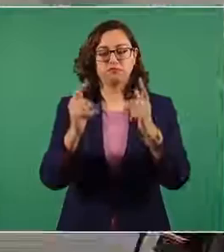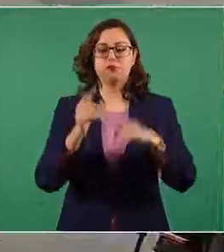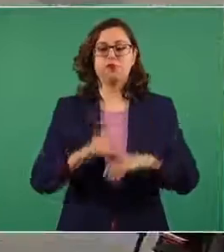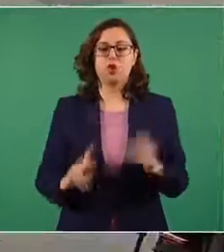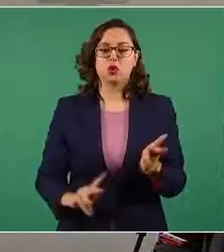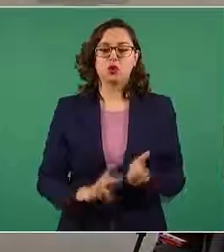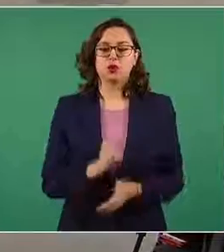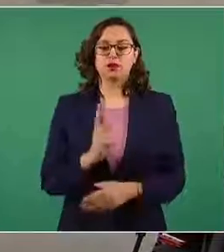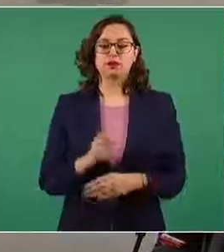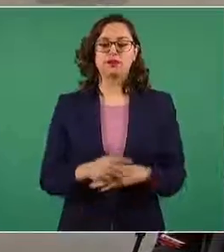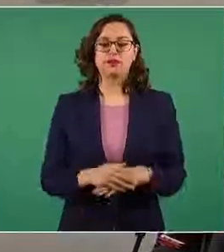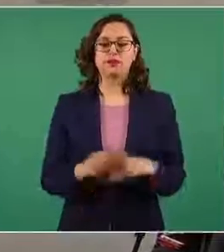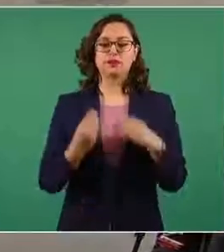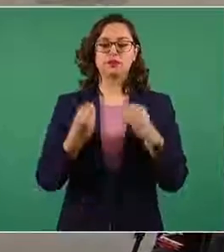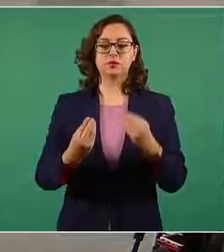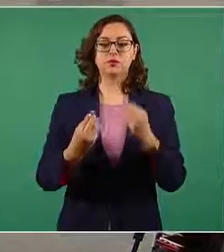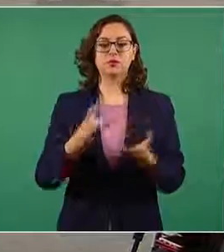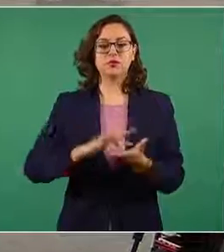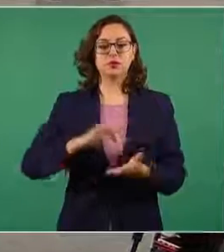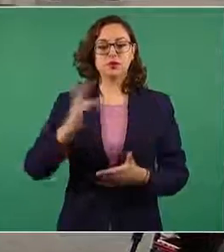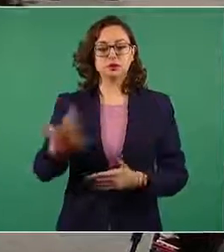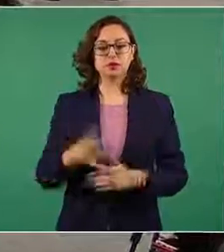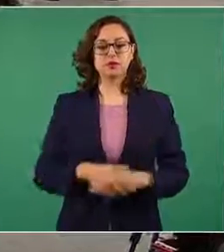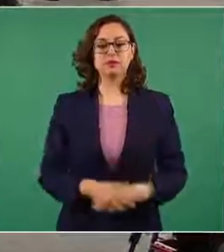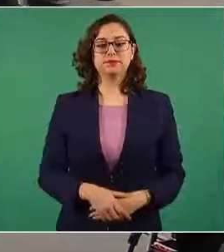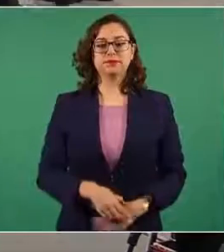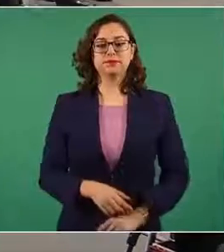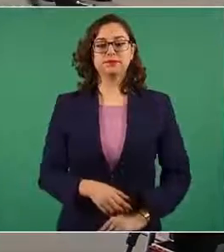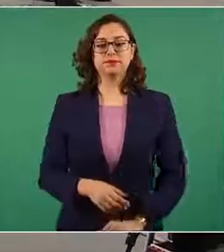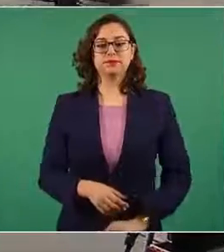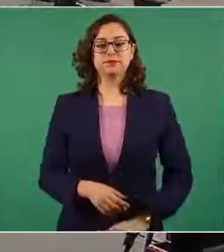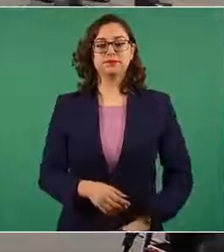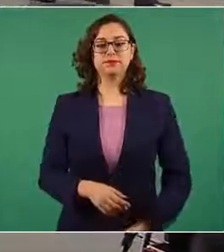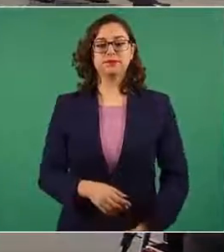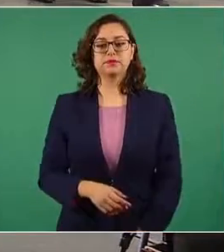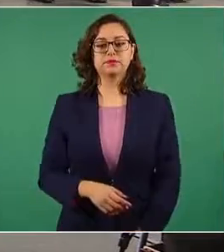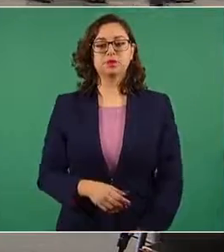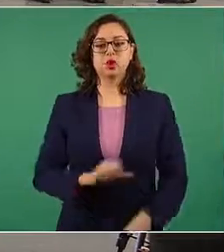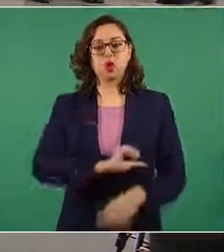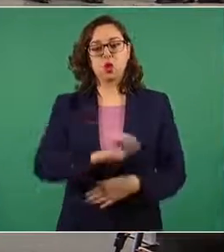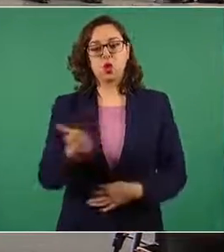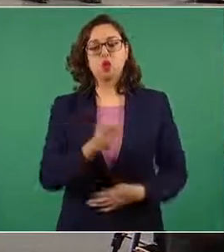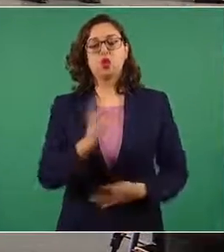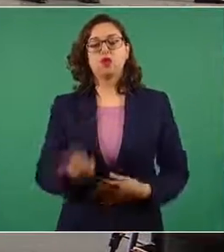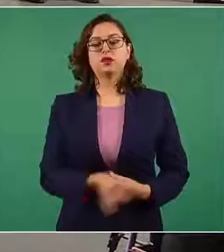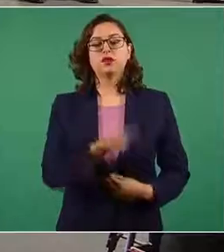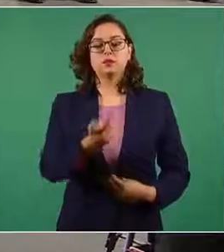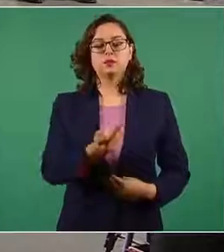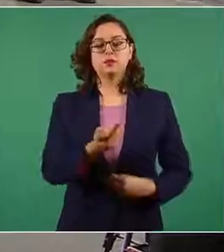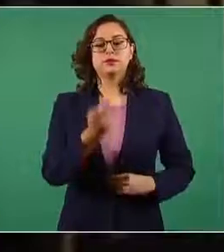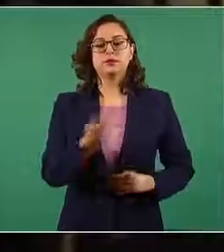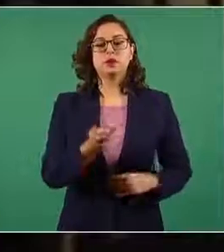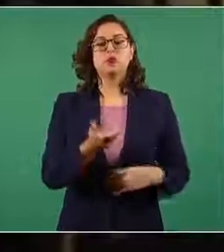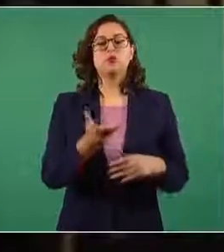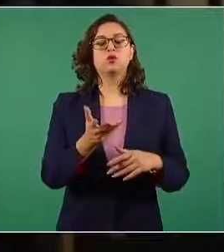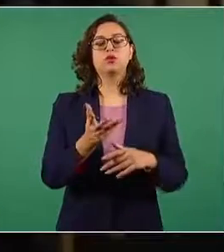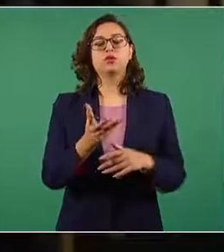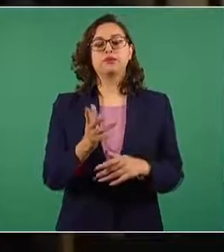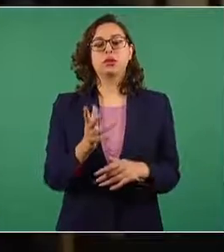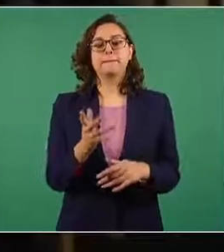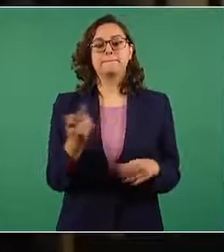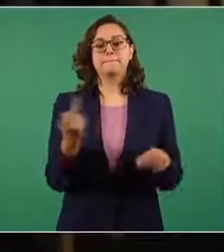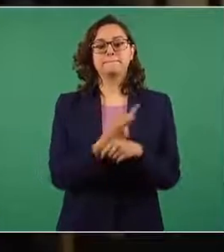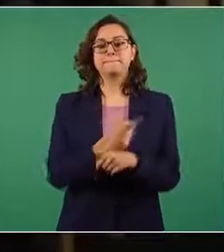fronteriza. Muchas gracias. En otra pregunta, presidente, me gustaría saber cuál es su opinión sobre los resultados